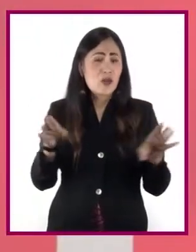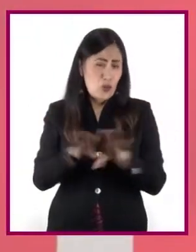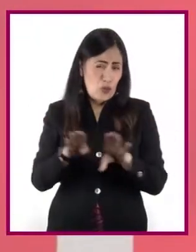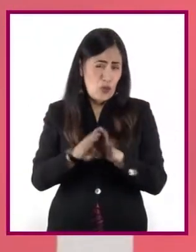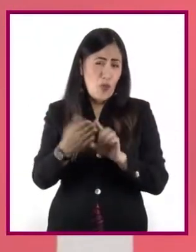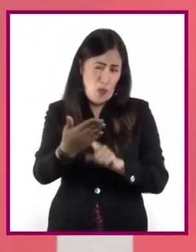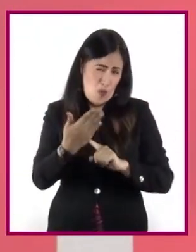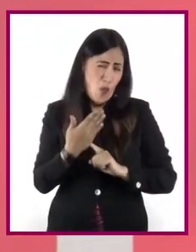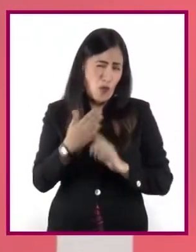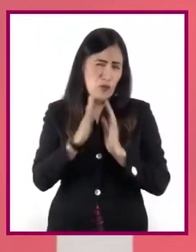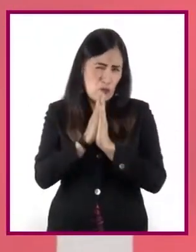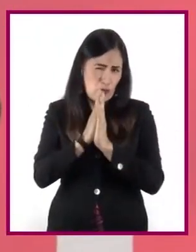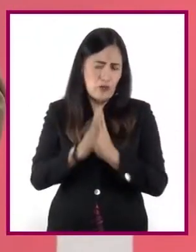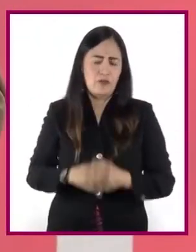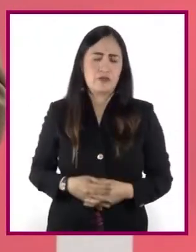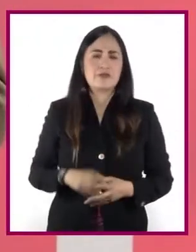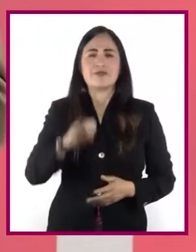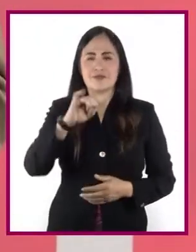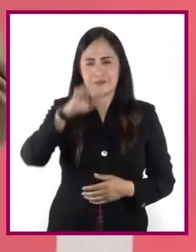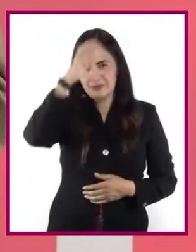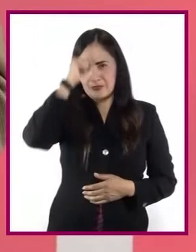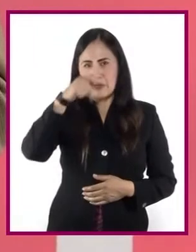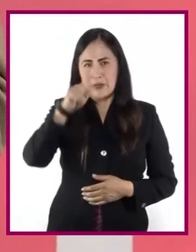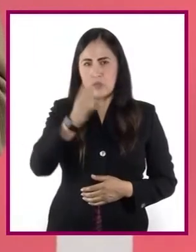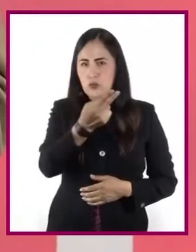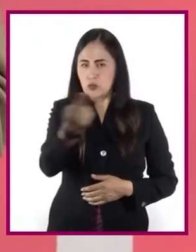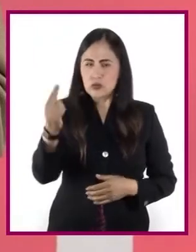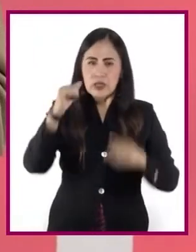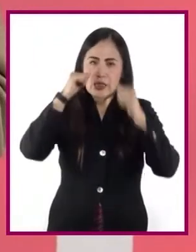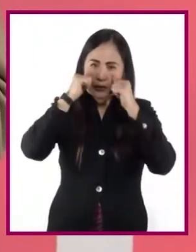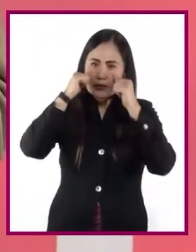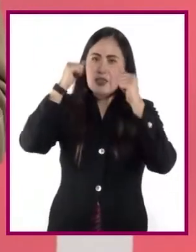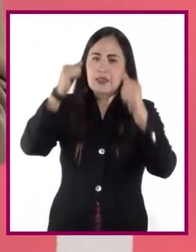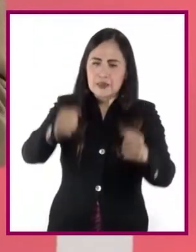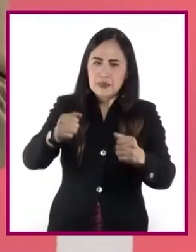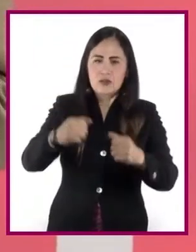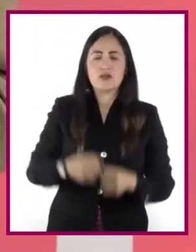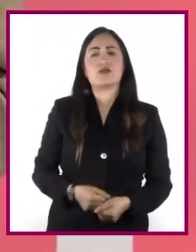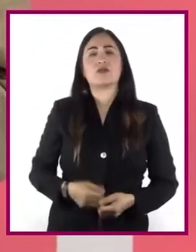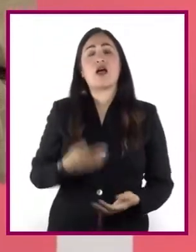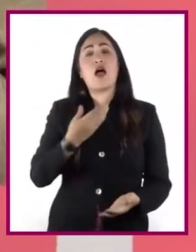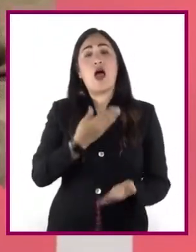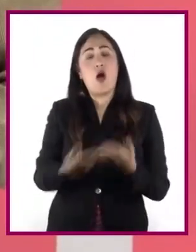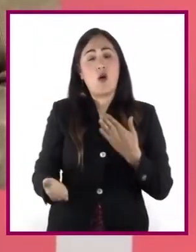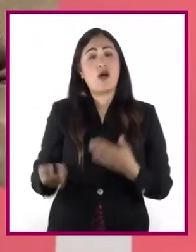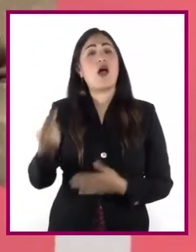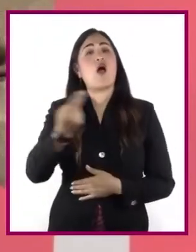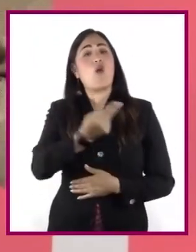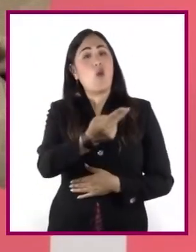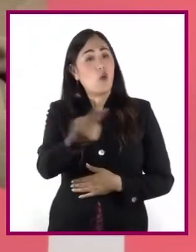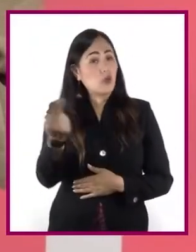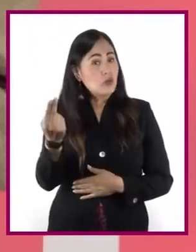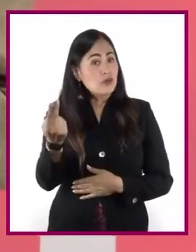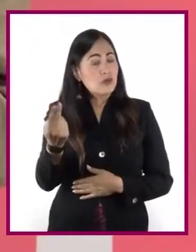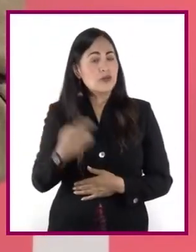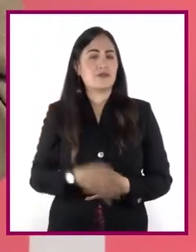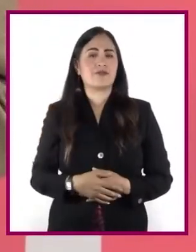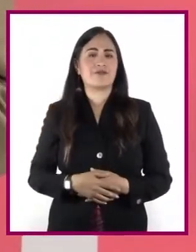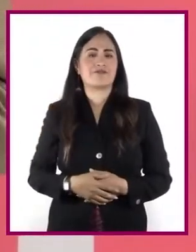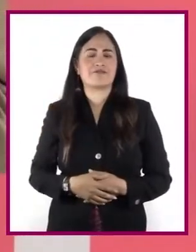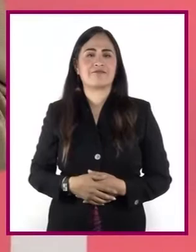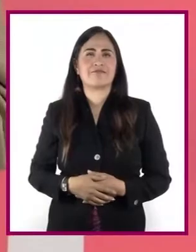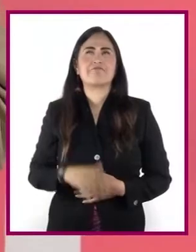supuesto, pero pongan mucha atención, pues los reto a que esta vez ustedes